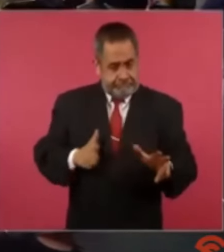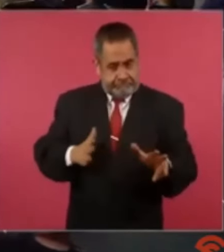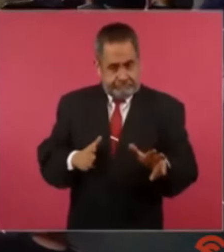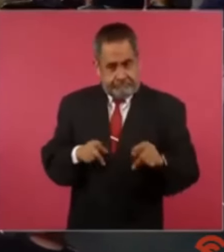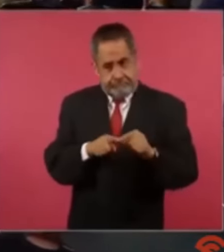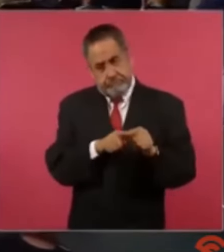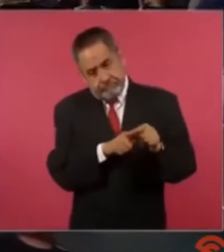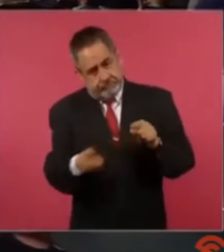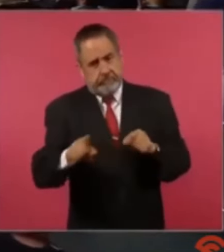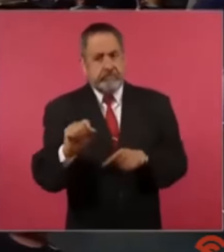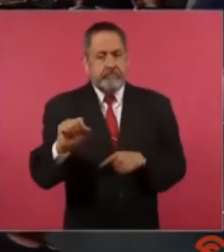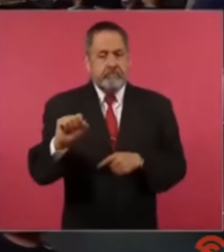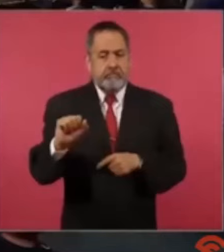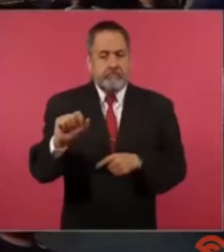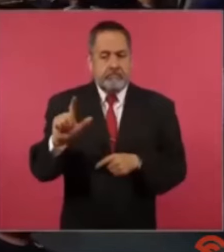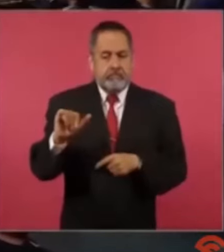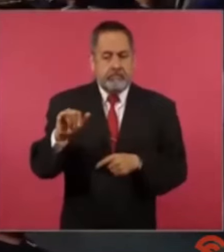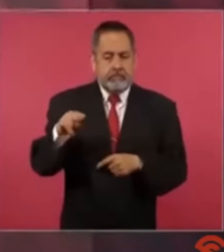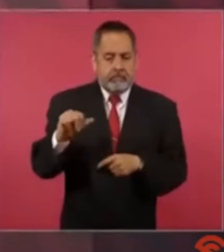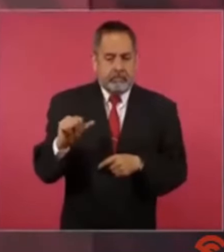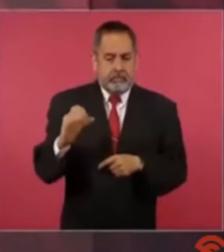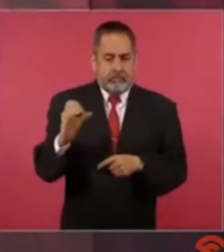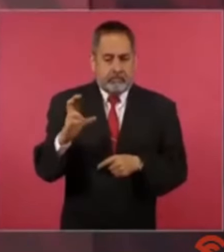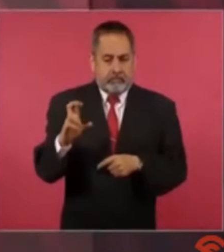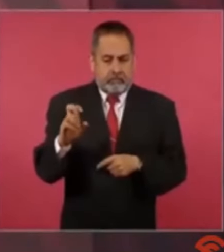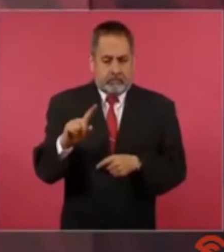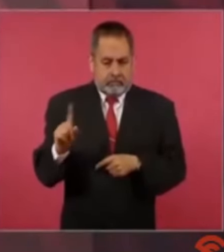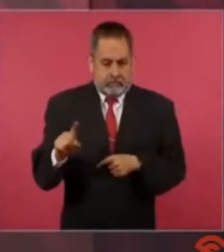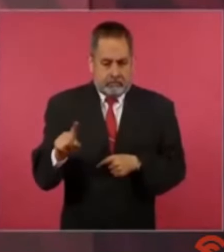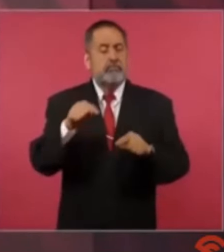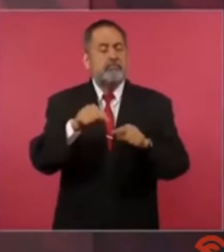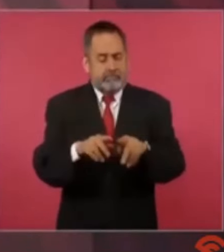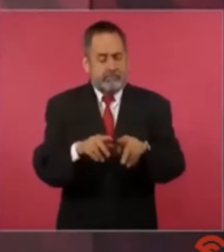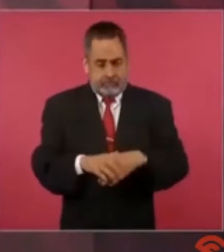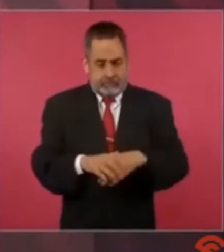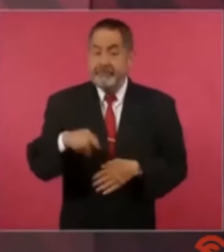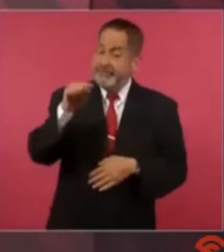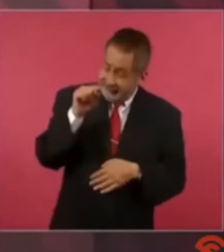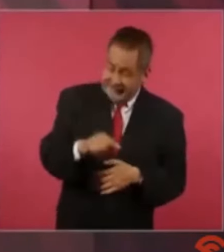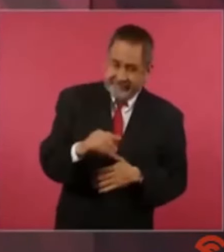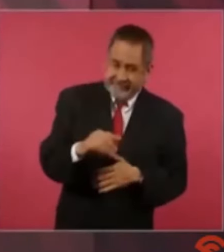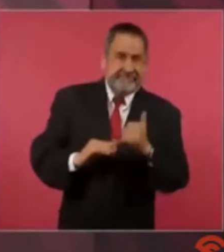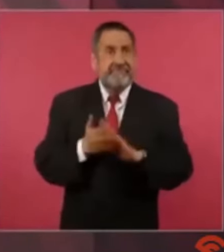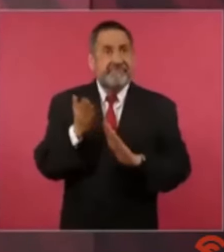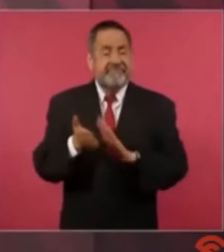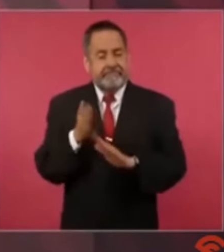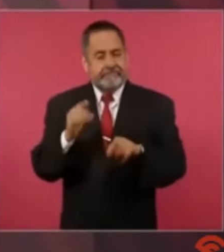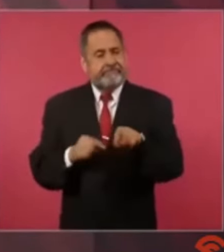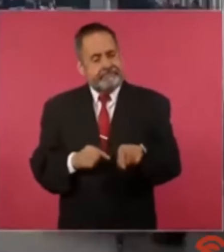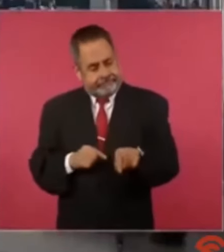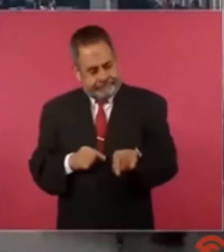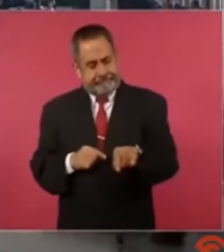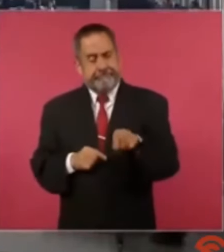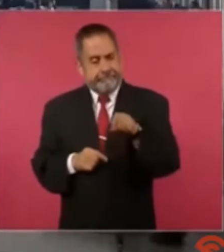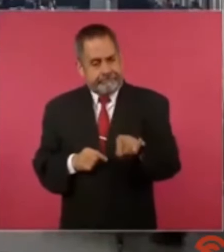Salina Cruz y estamos construyendo, ahí es donde